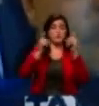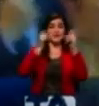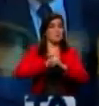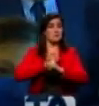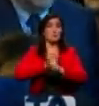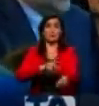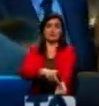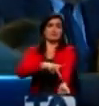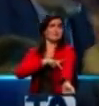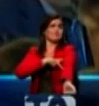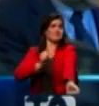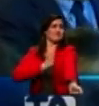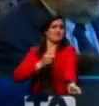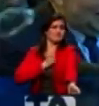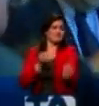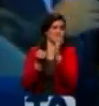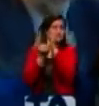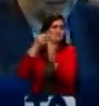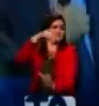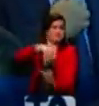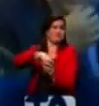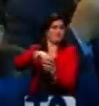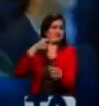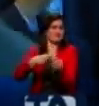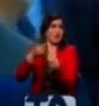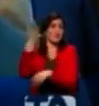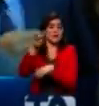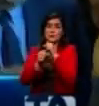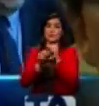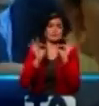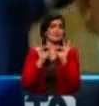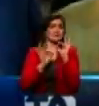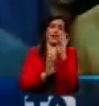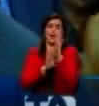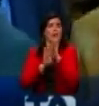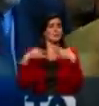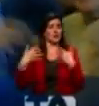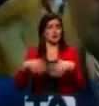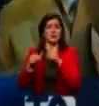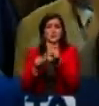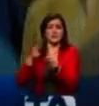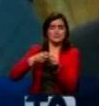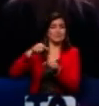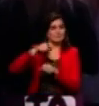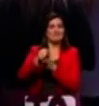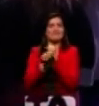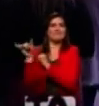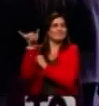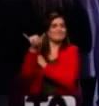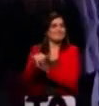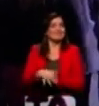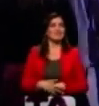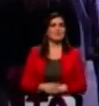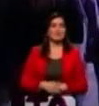a institucionalizar este evento que el año pasado fue un éxito enorme y que estamos seguros que nuevamente lo será este año.